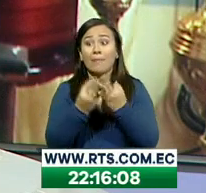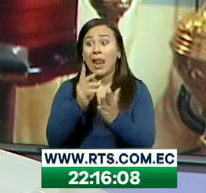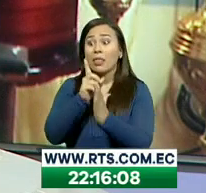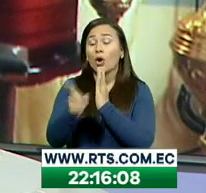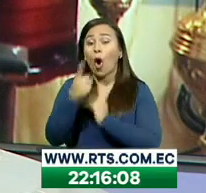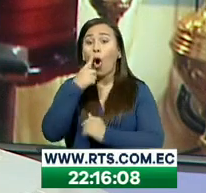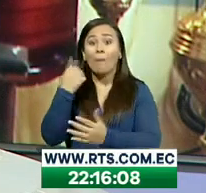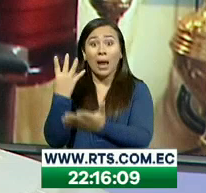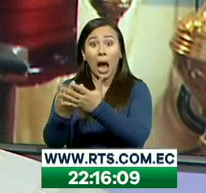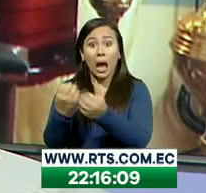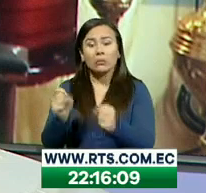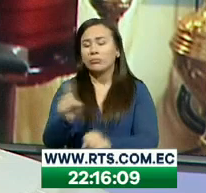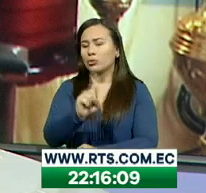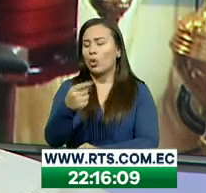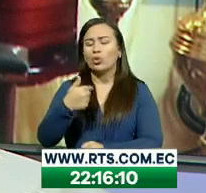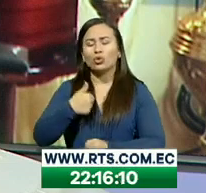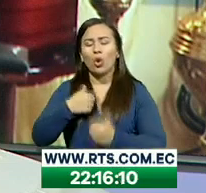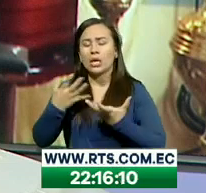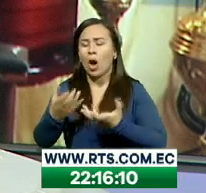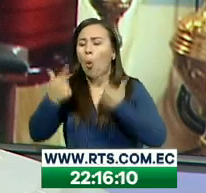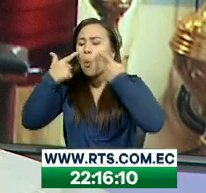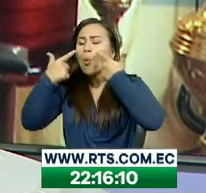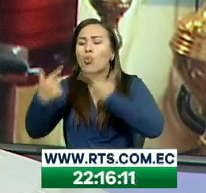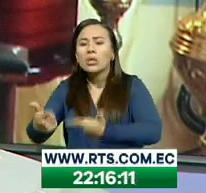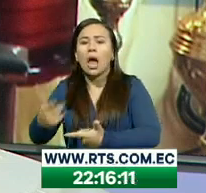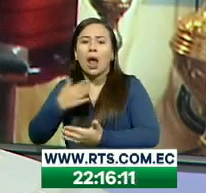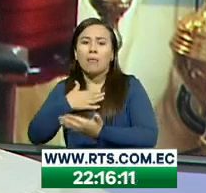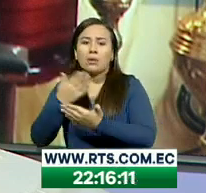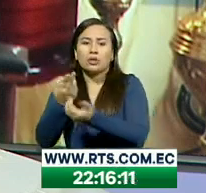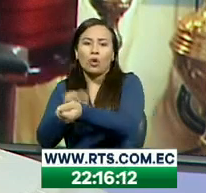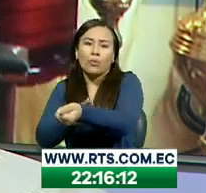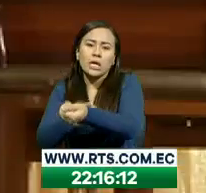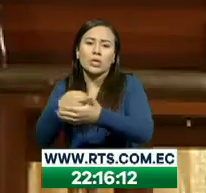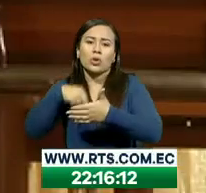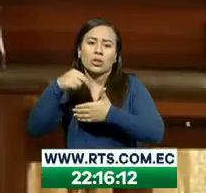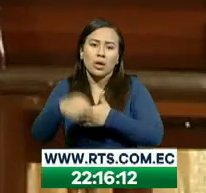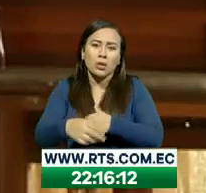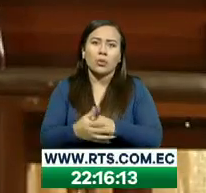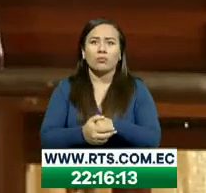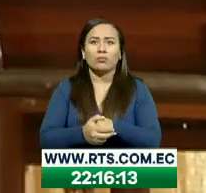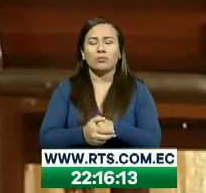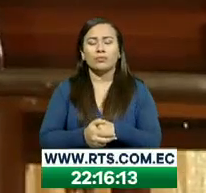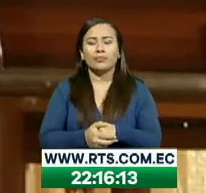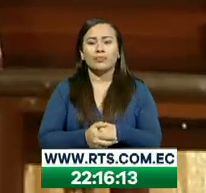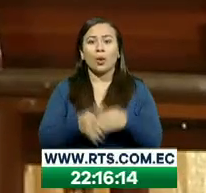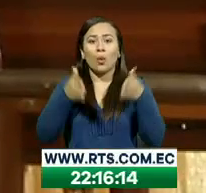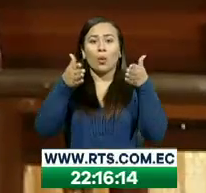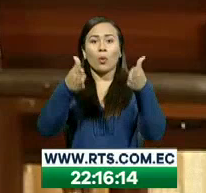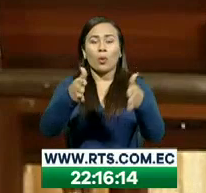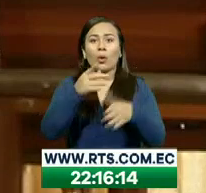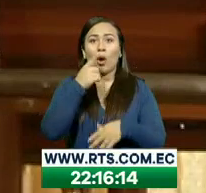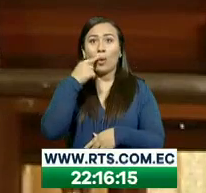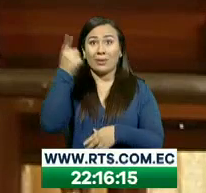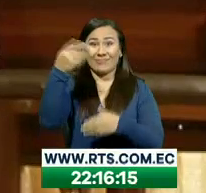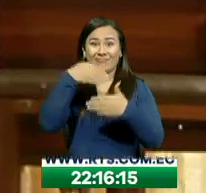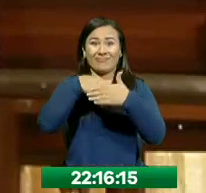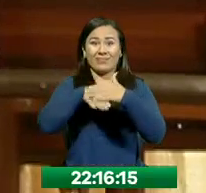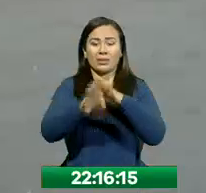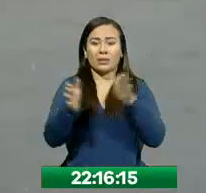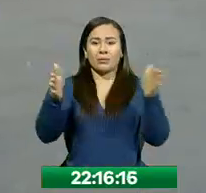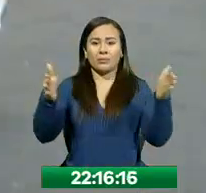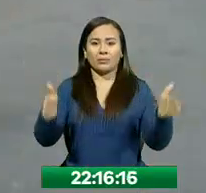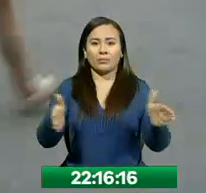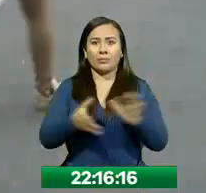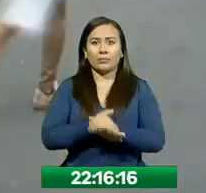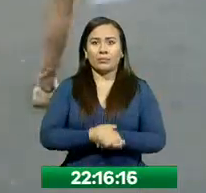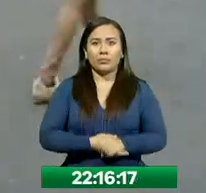dejan en claro que procurarán brindarle toda la ayuda necesaria. Su cuerpo descansaba al interior de un ataúd.